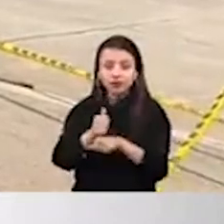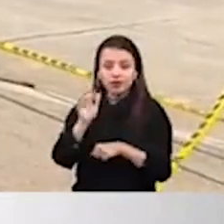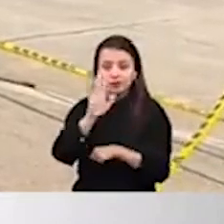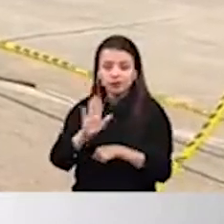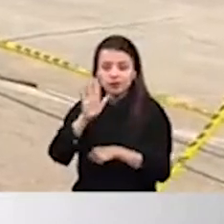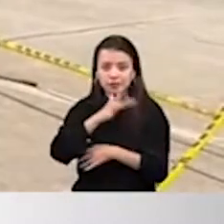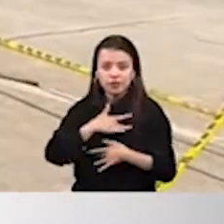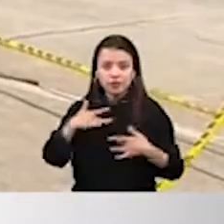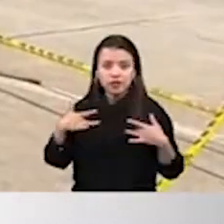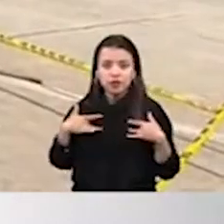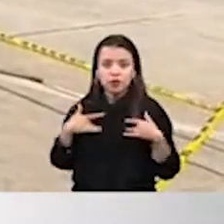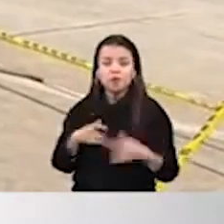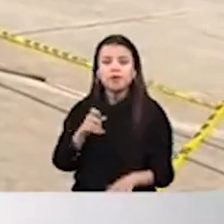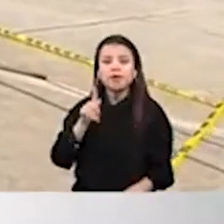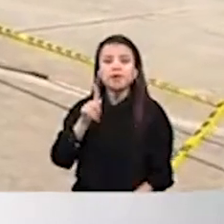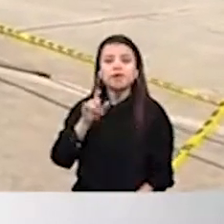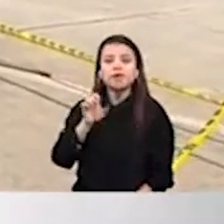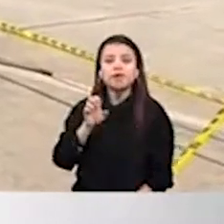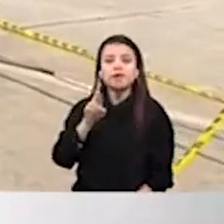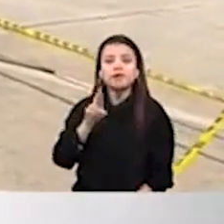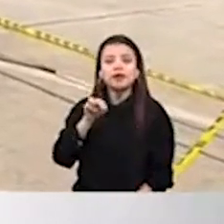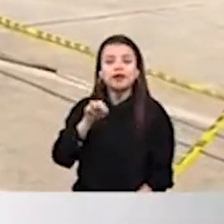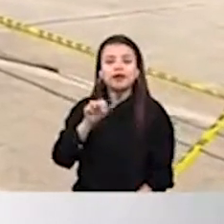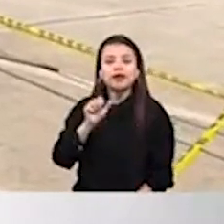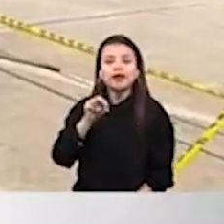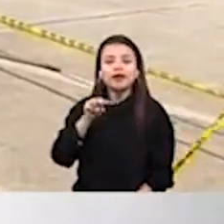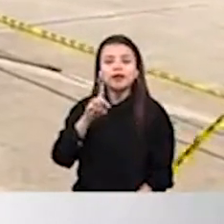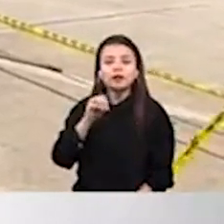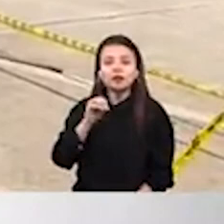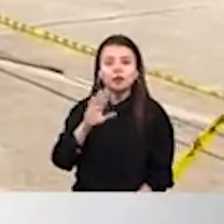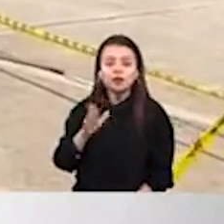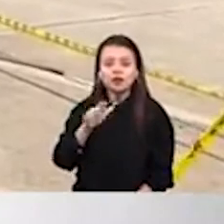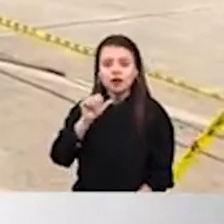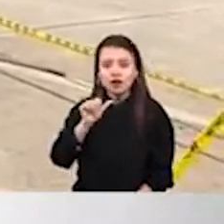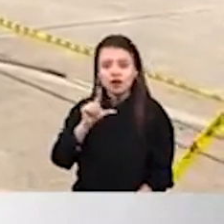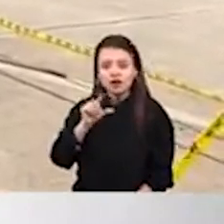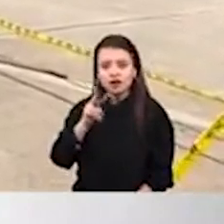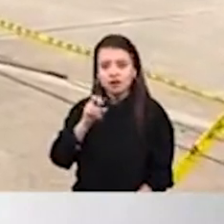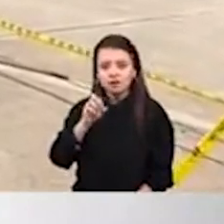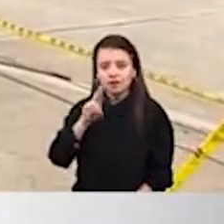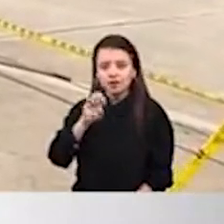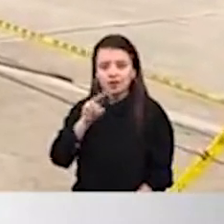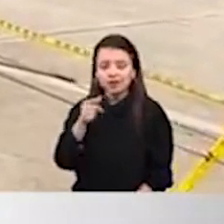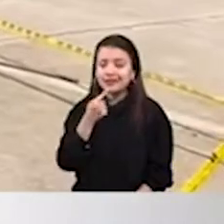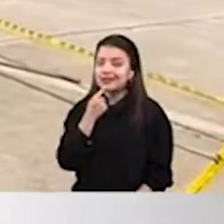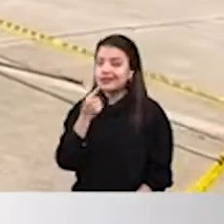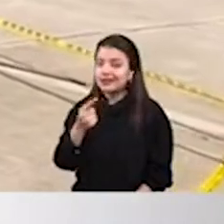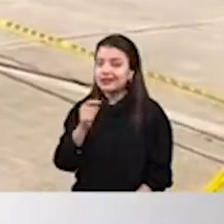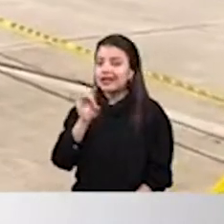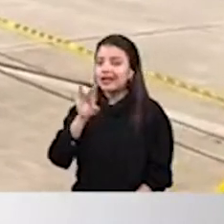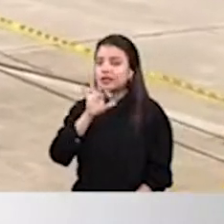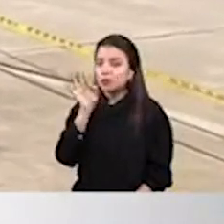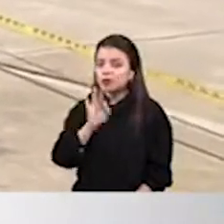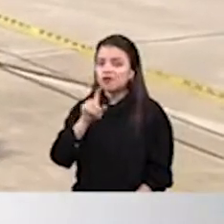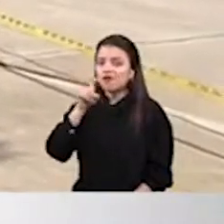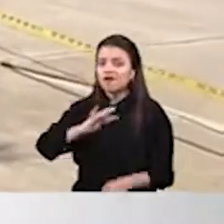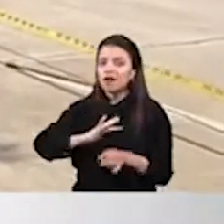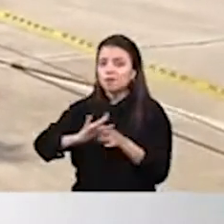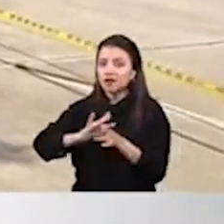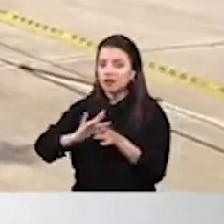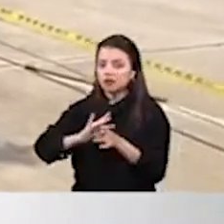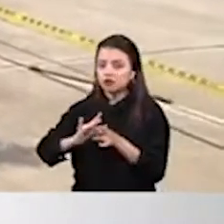señor Fernando Álvarez, quien nos indicó que a la fecha la ejecución de la obra debería estar en un 15%, pero según el IDS está en